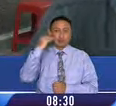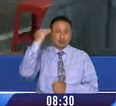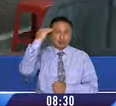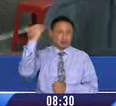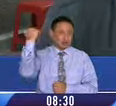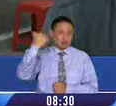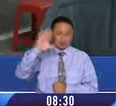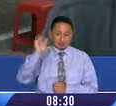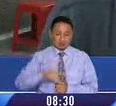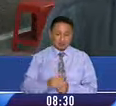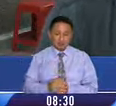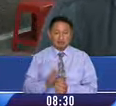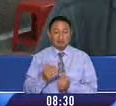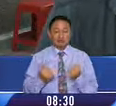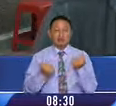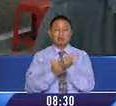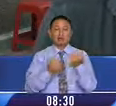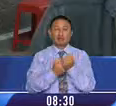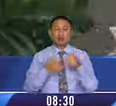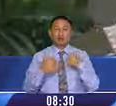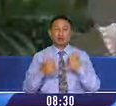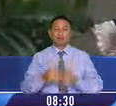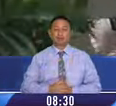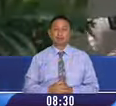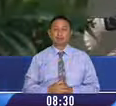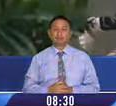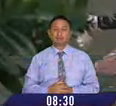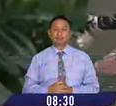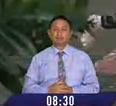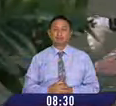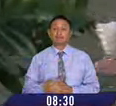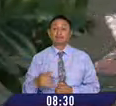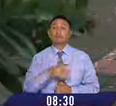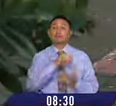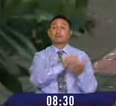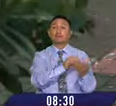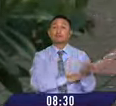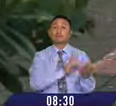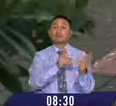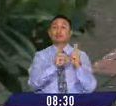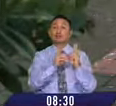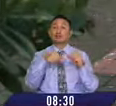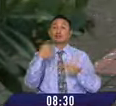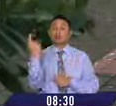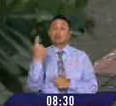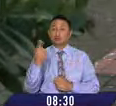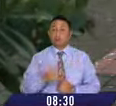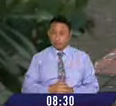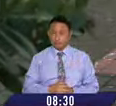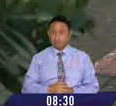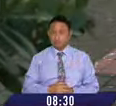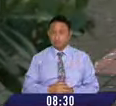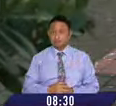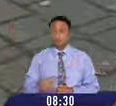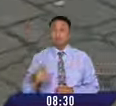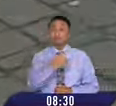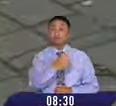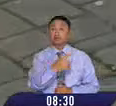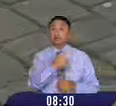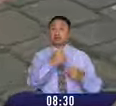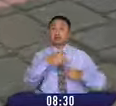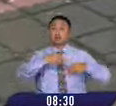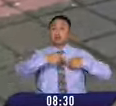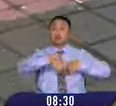te unas al juego, y eso es lo que queremos compartir. Todo este pequeño proyecto lo han hecho los vecinos solos. Hasta el local de la Casa Taller